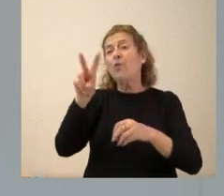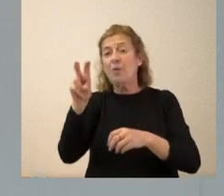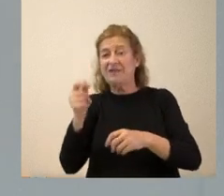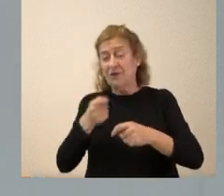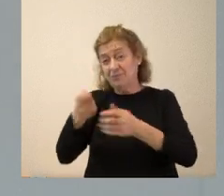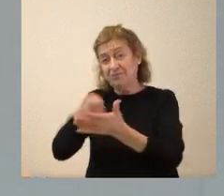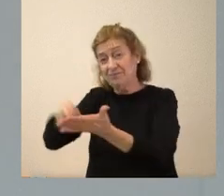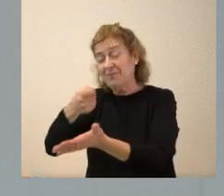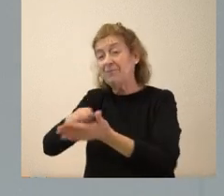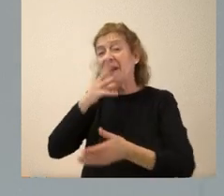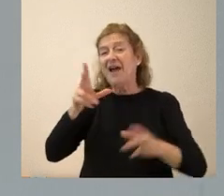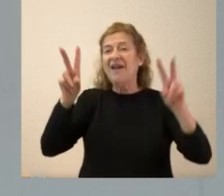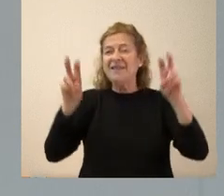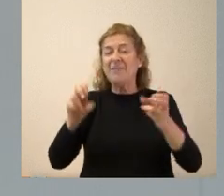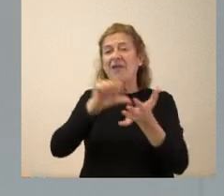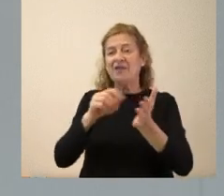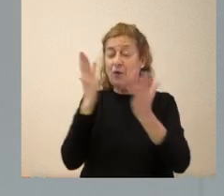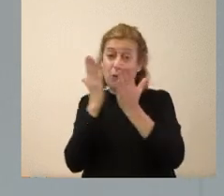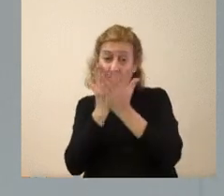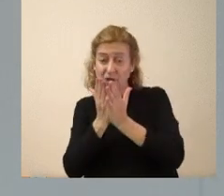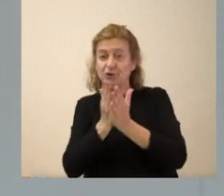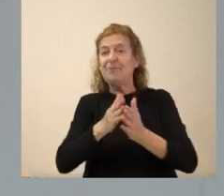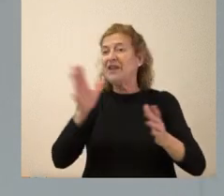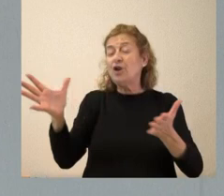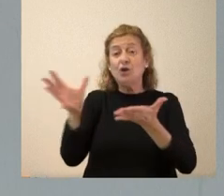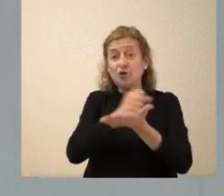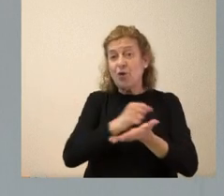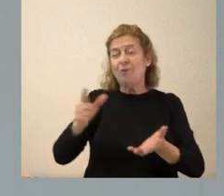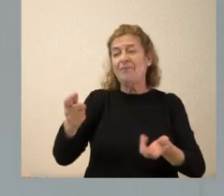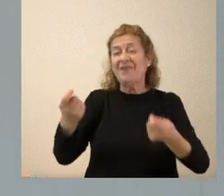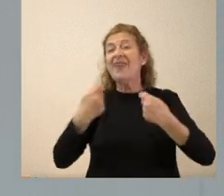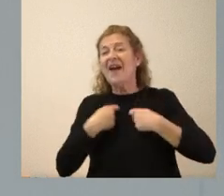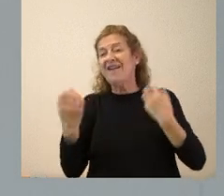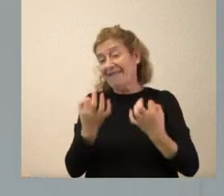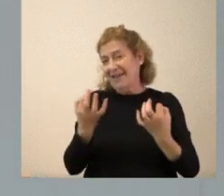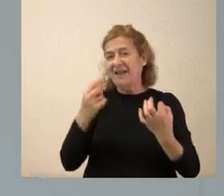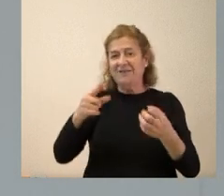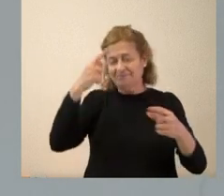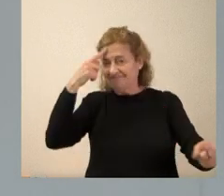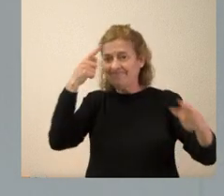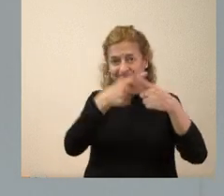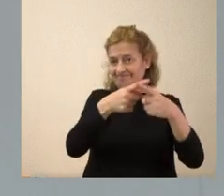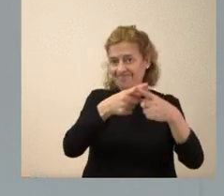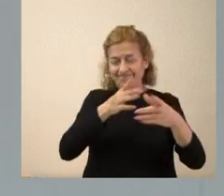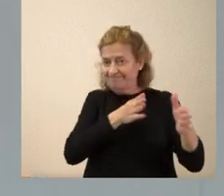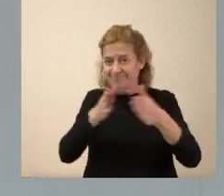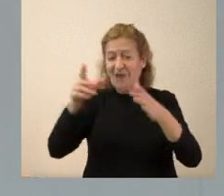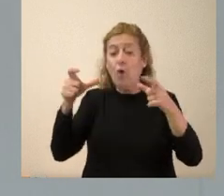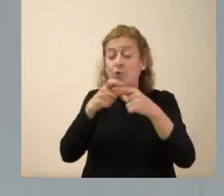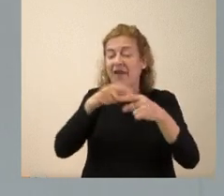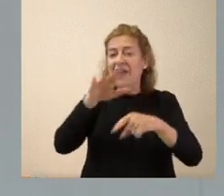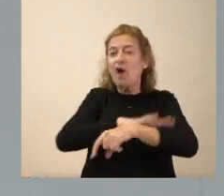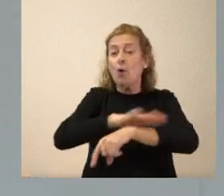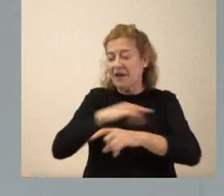En el caso de los centros educativos esto nos pone de manifiesto que es la tendencia de estos consejos de gobierno